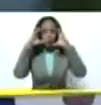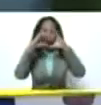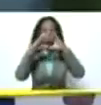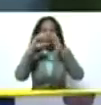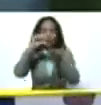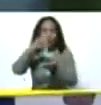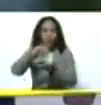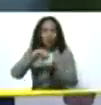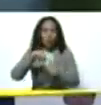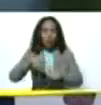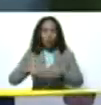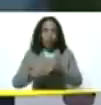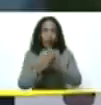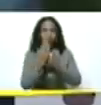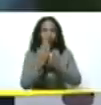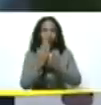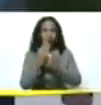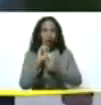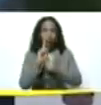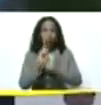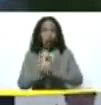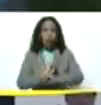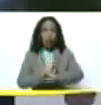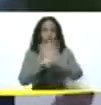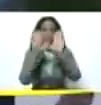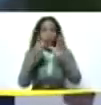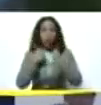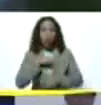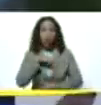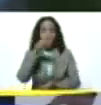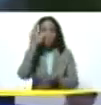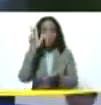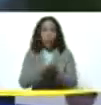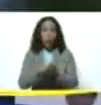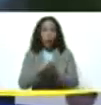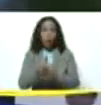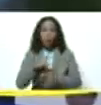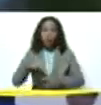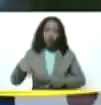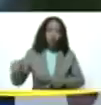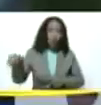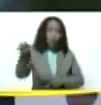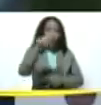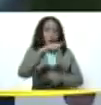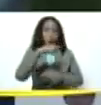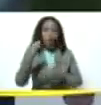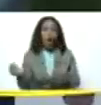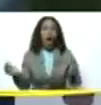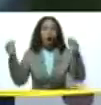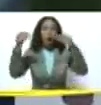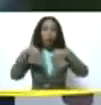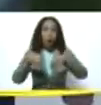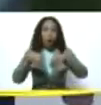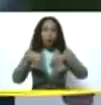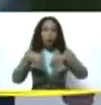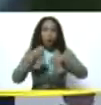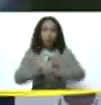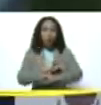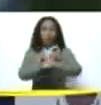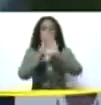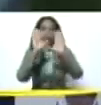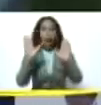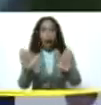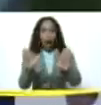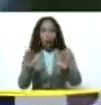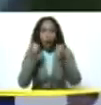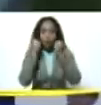del ALBA una declaración que hemos aprobado de manera unánime, una declaración